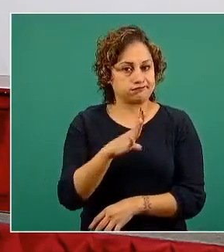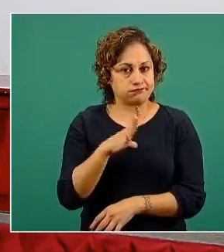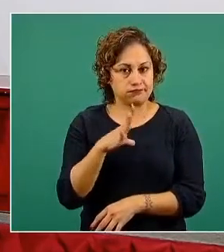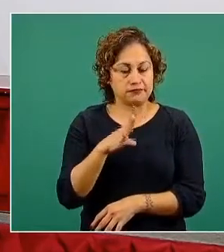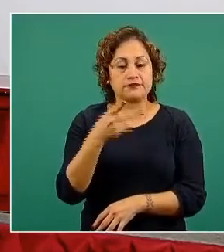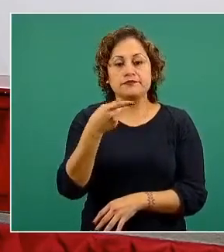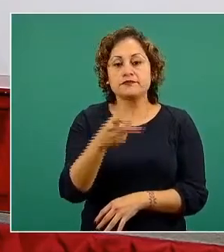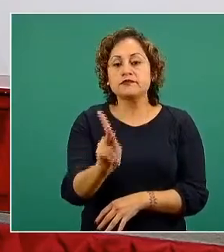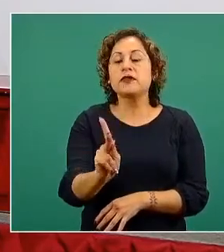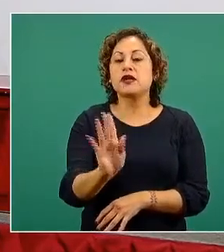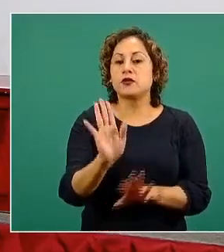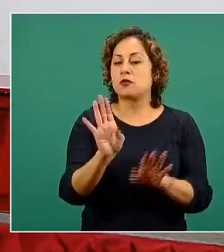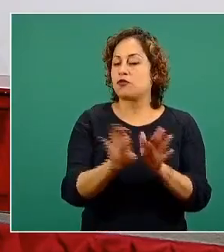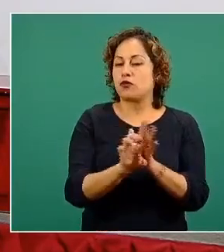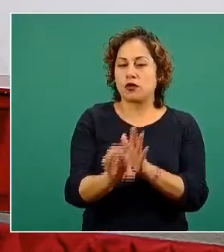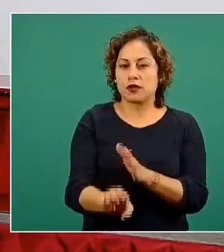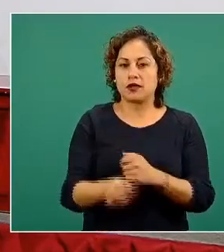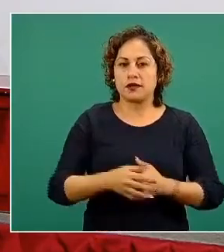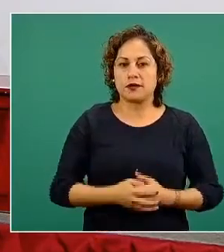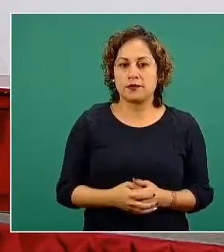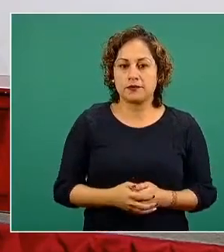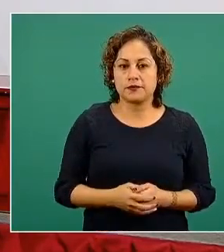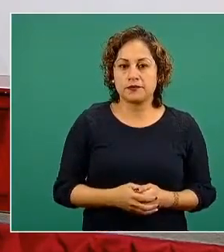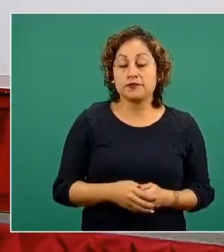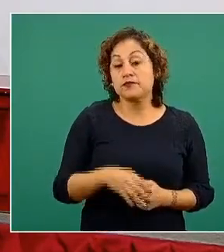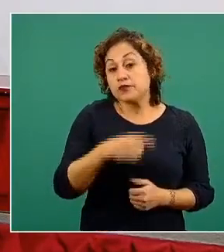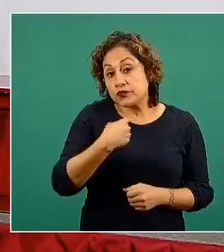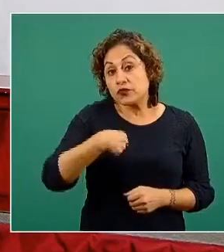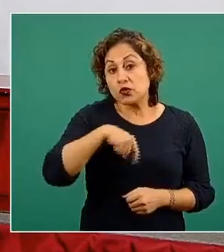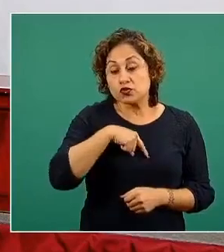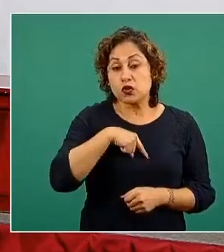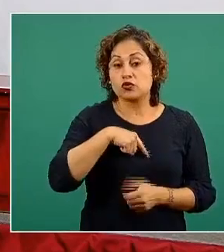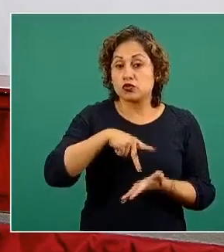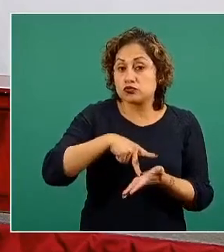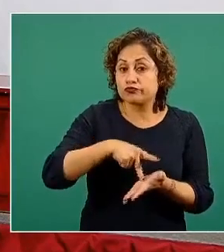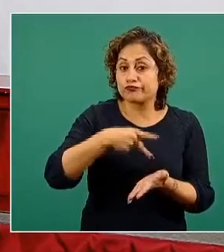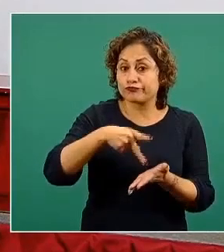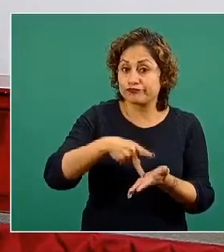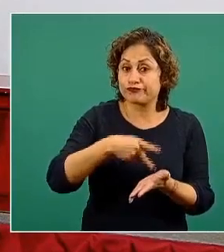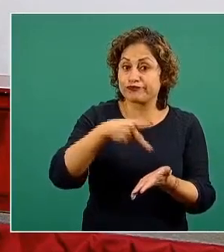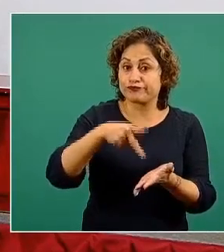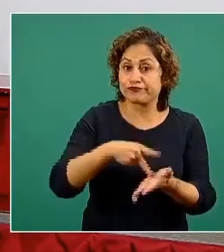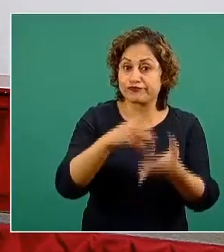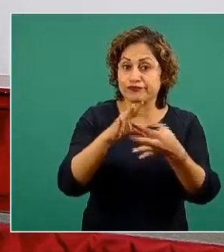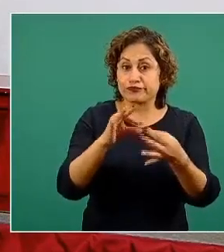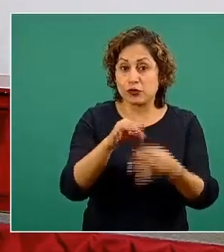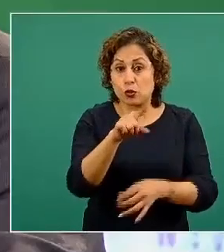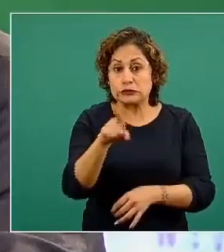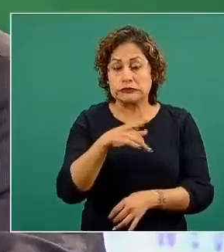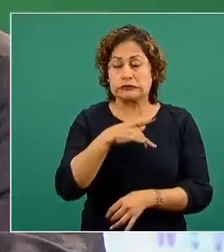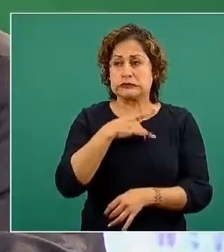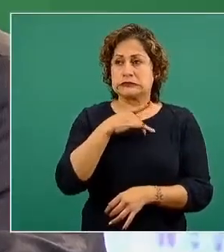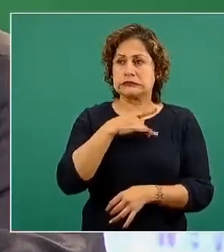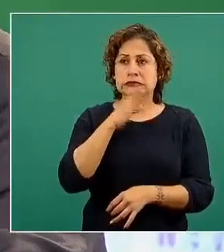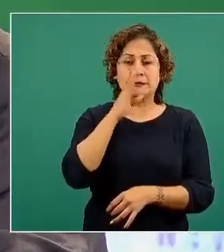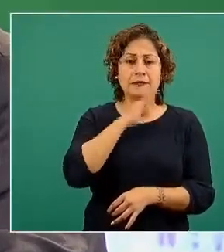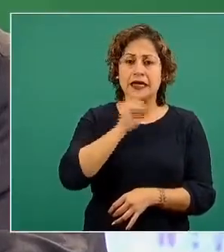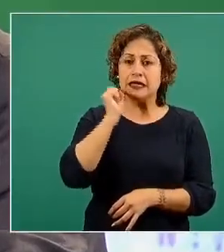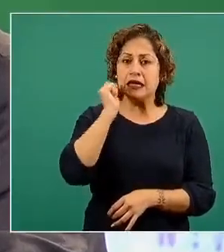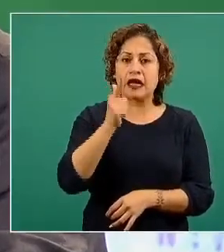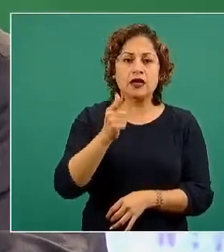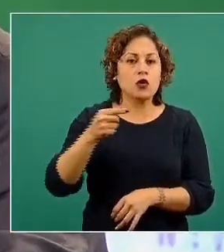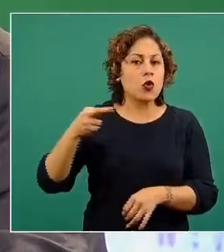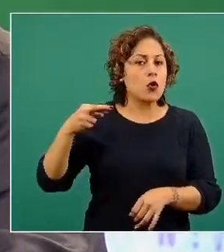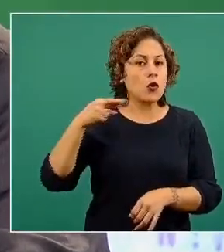el componente de que hemos también insistido sobre la atención lo más temprana posible, ¿no? Es muy